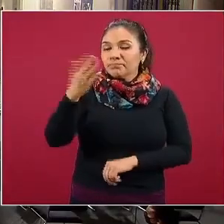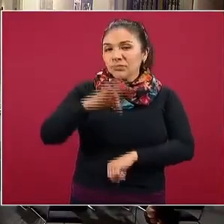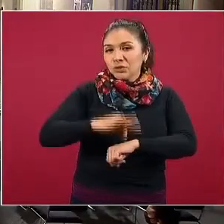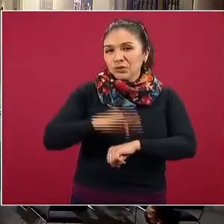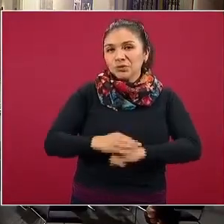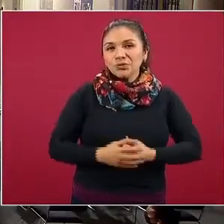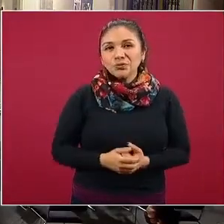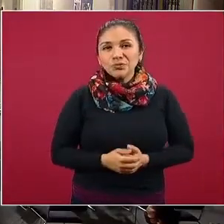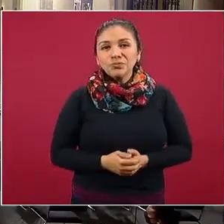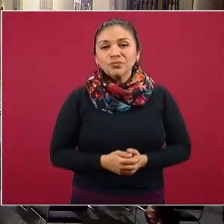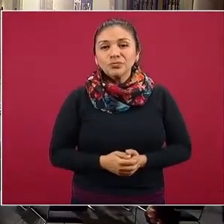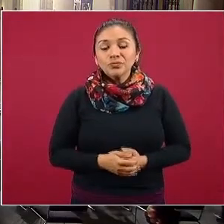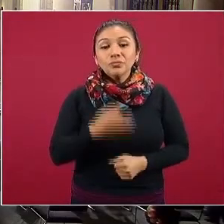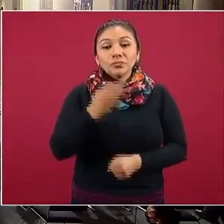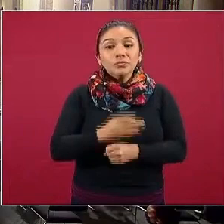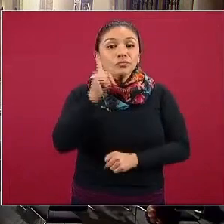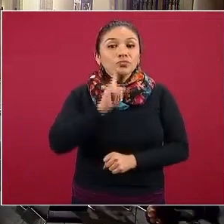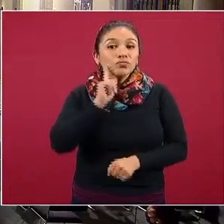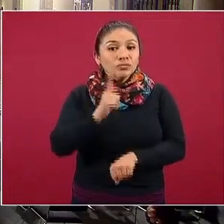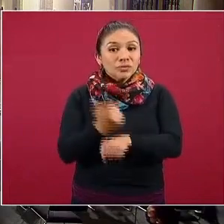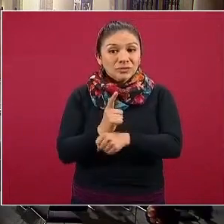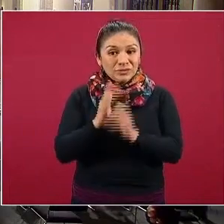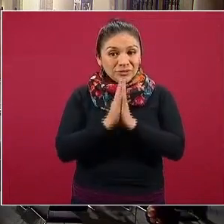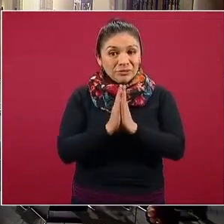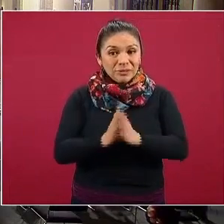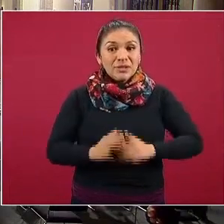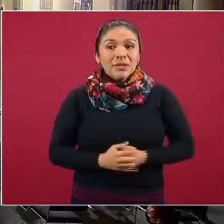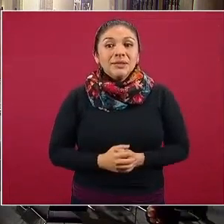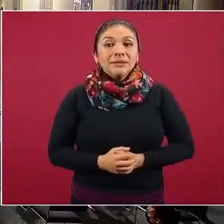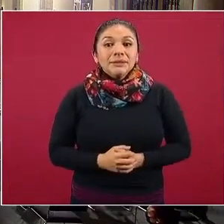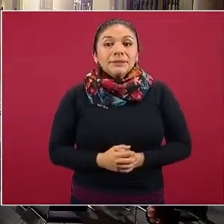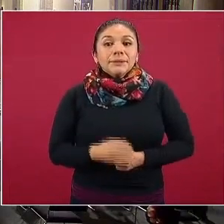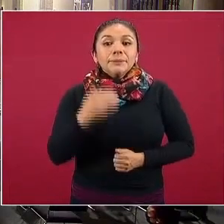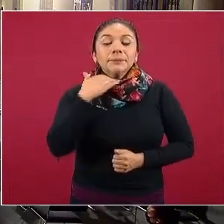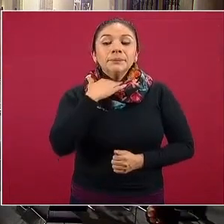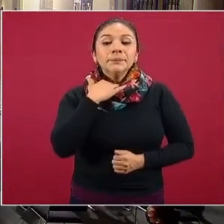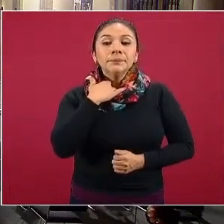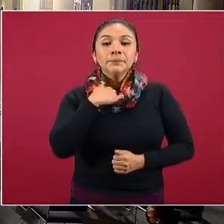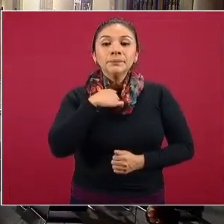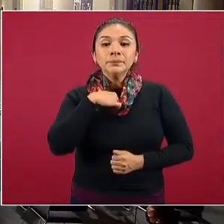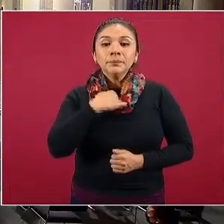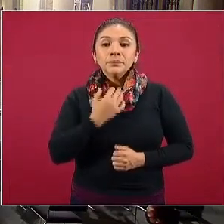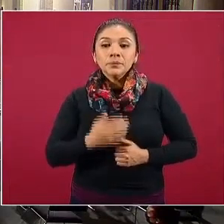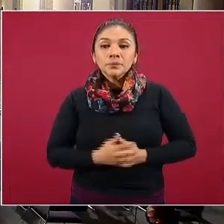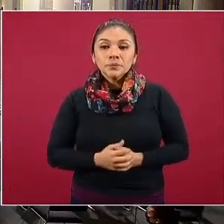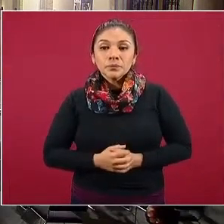Sincer. Le pedimos a la licenciada Adela, si es tan amable.